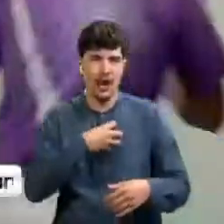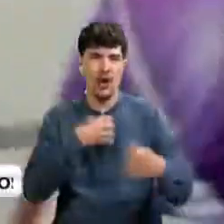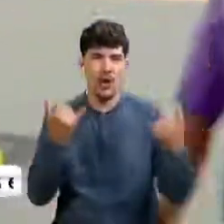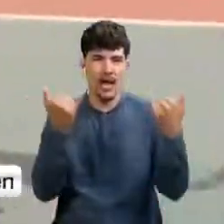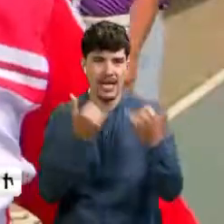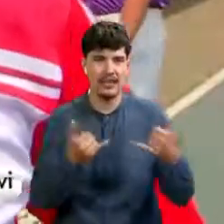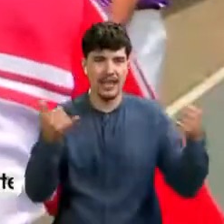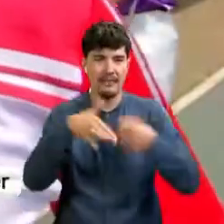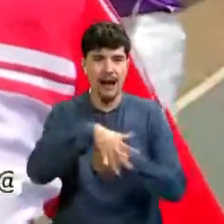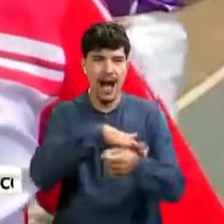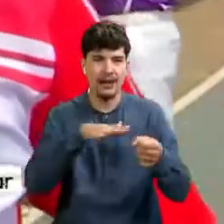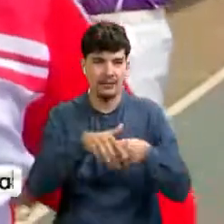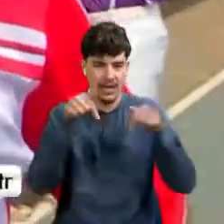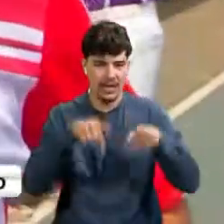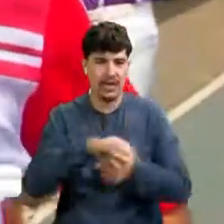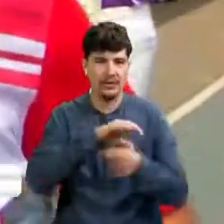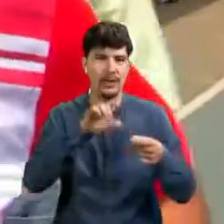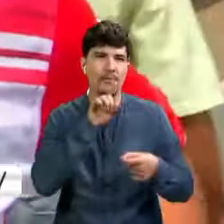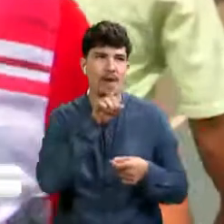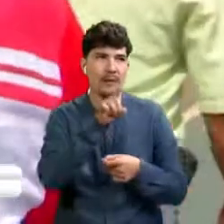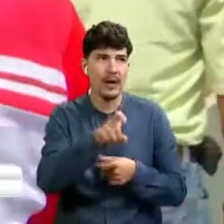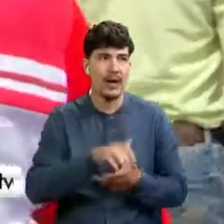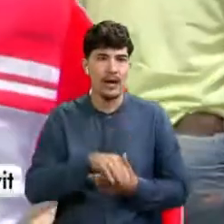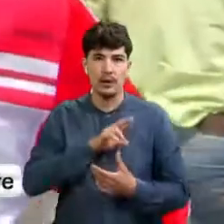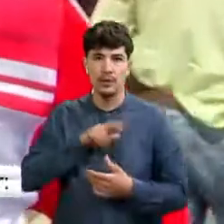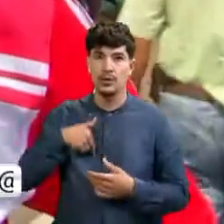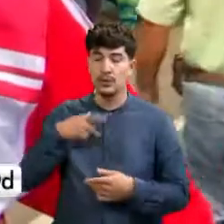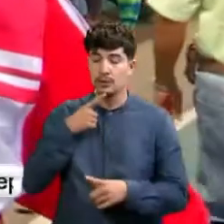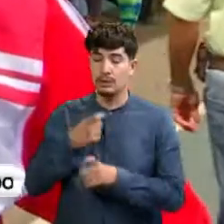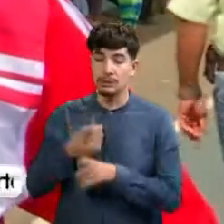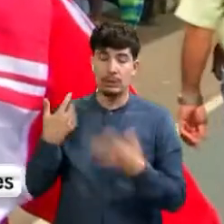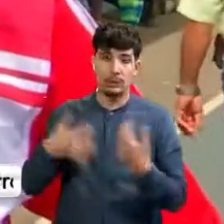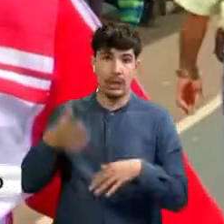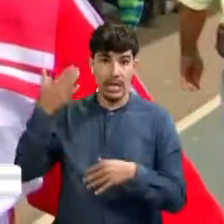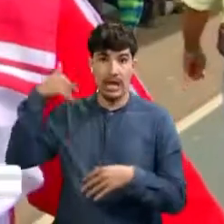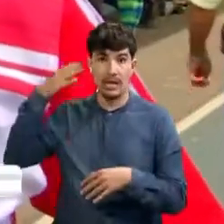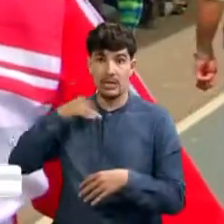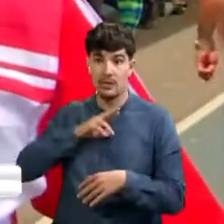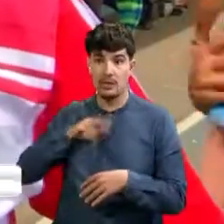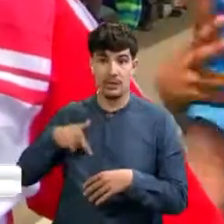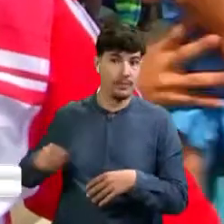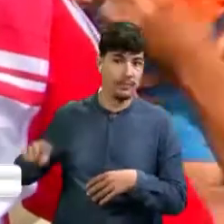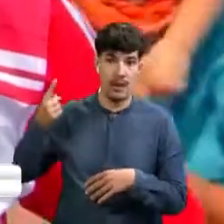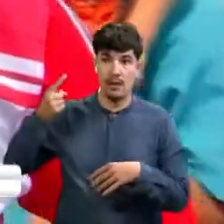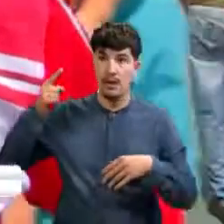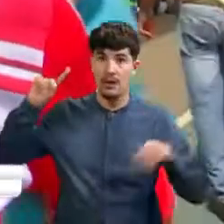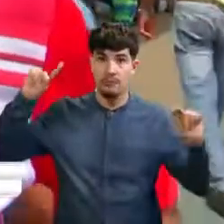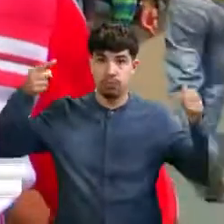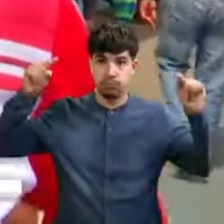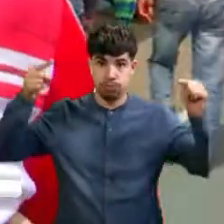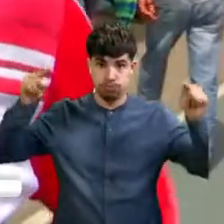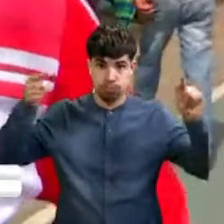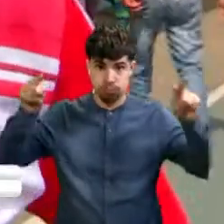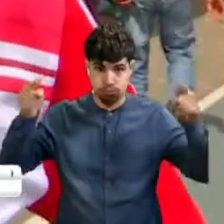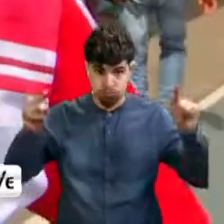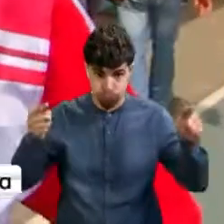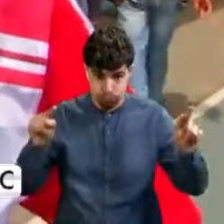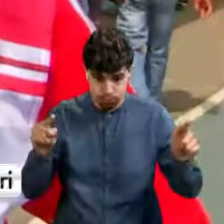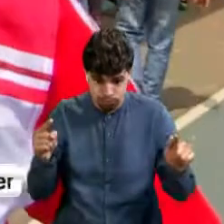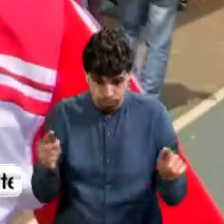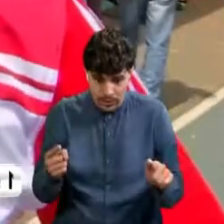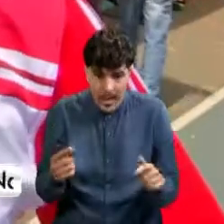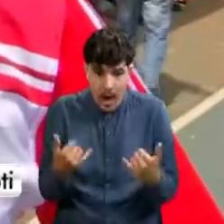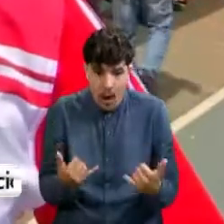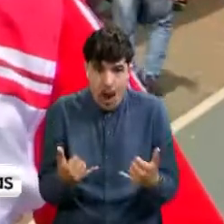Sí, bastante difícil, y más nosotros que estamos desde el principio prácticamente corticos de cambios y pues